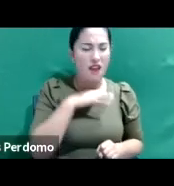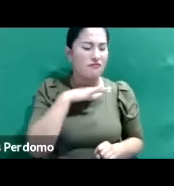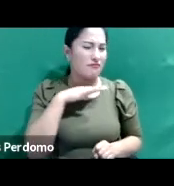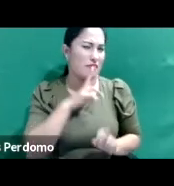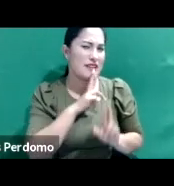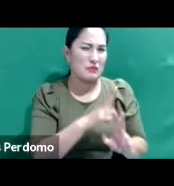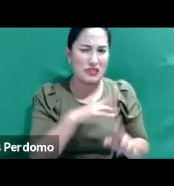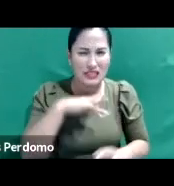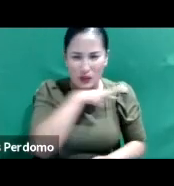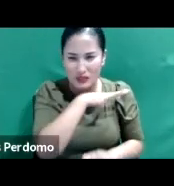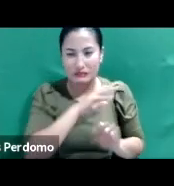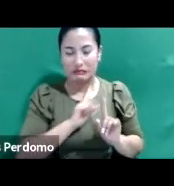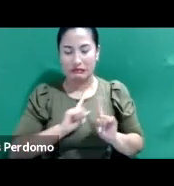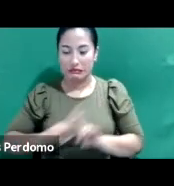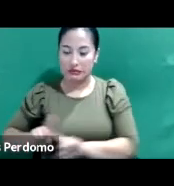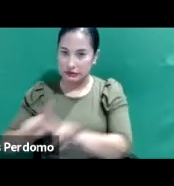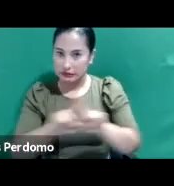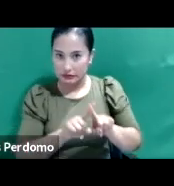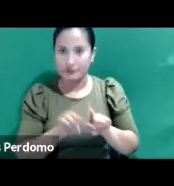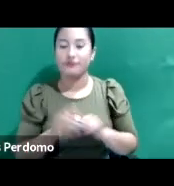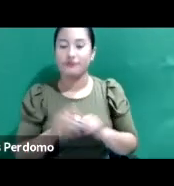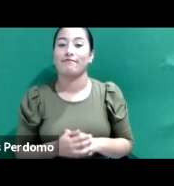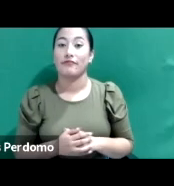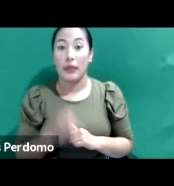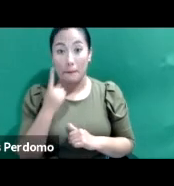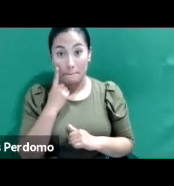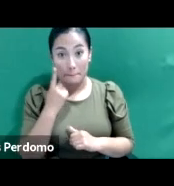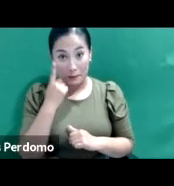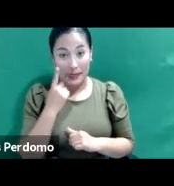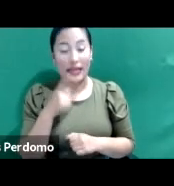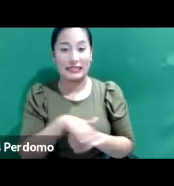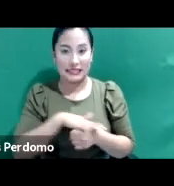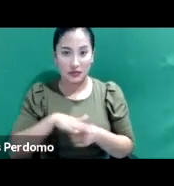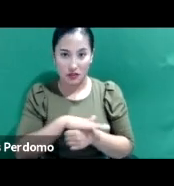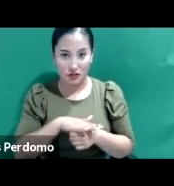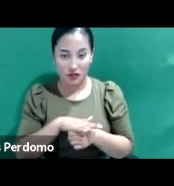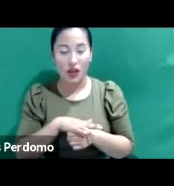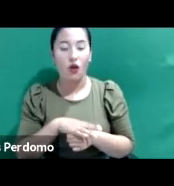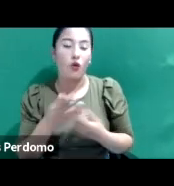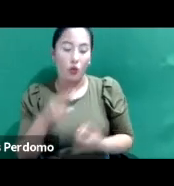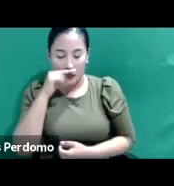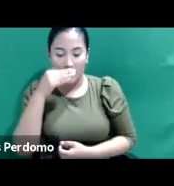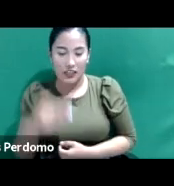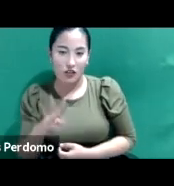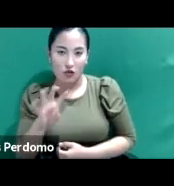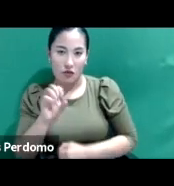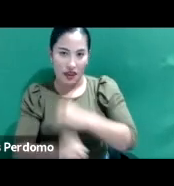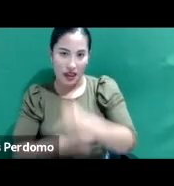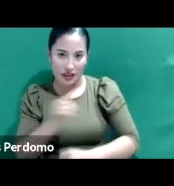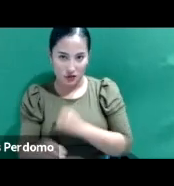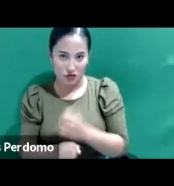Este es nuestro primer caso de Juan, un niño de 9 años. Entonces, teniendo en cuenta